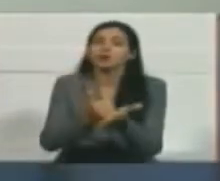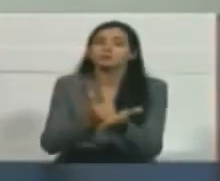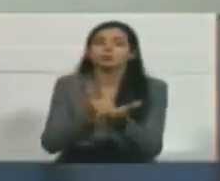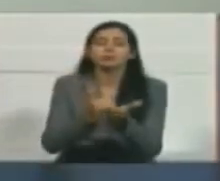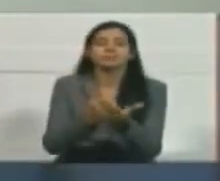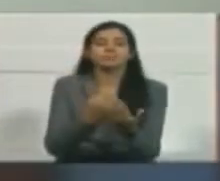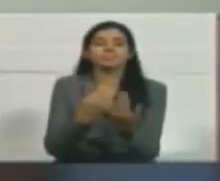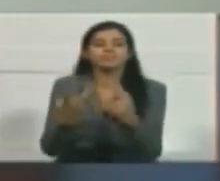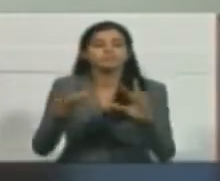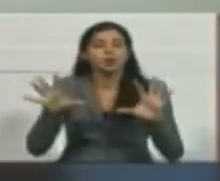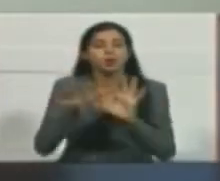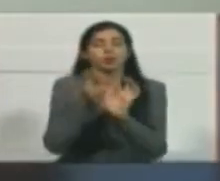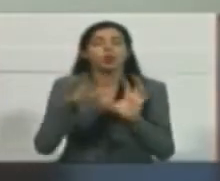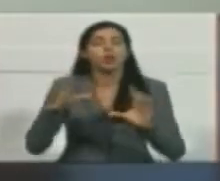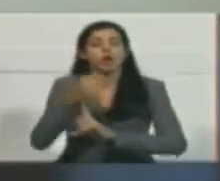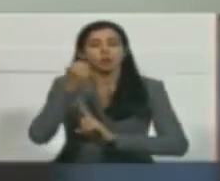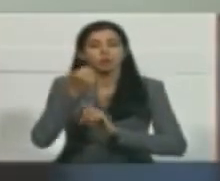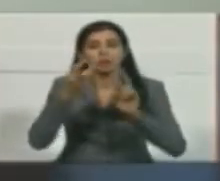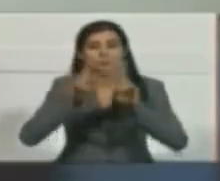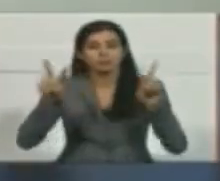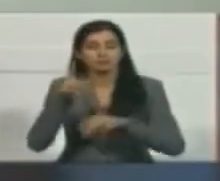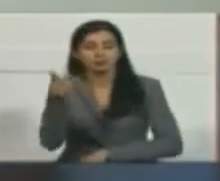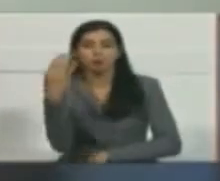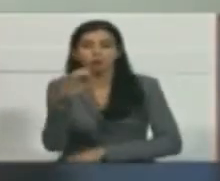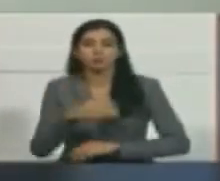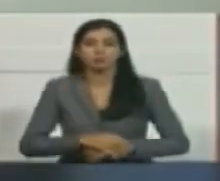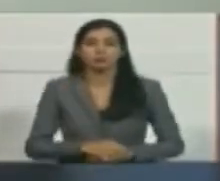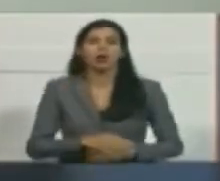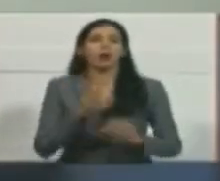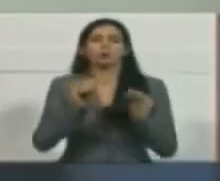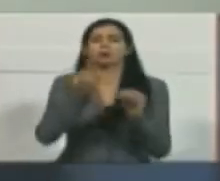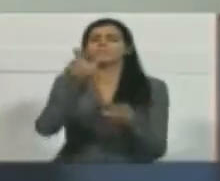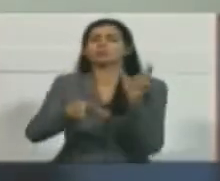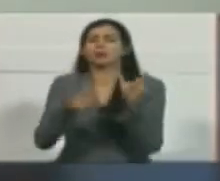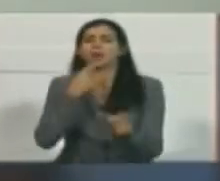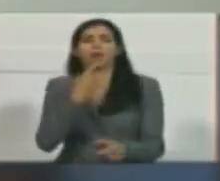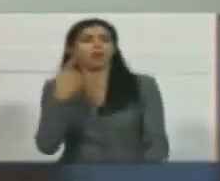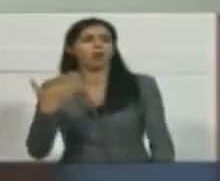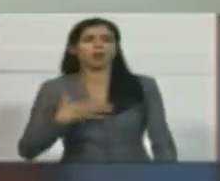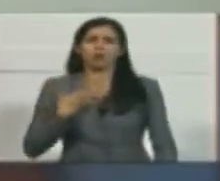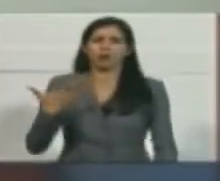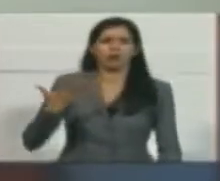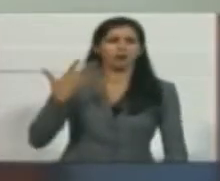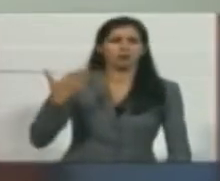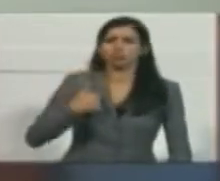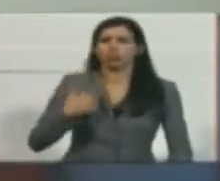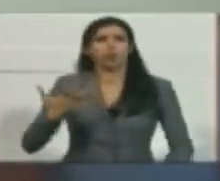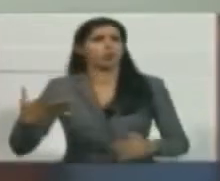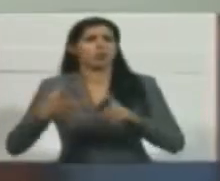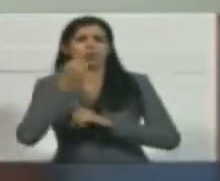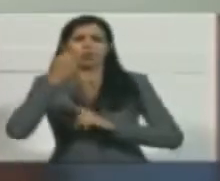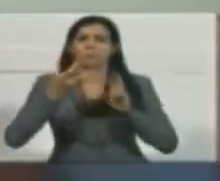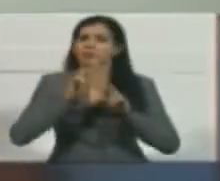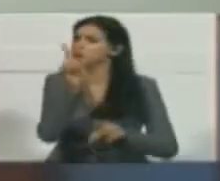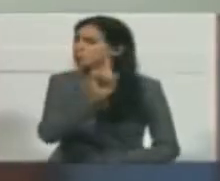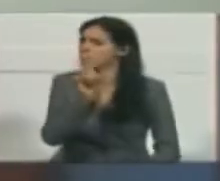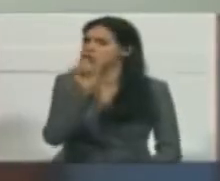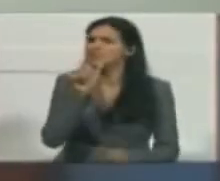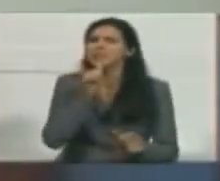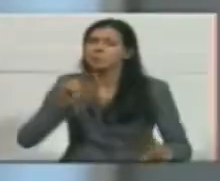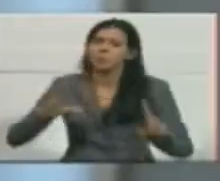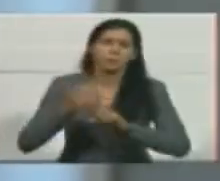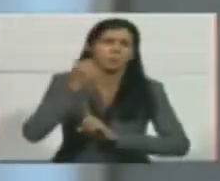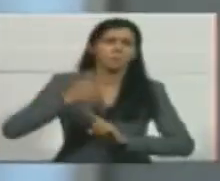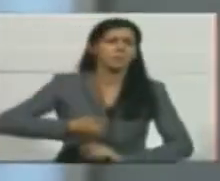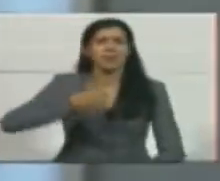¿eh? Hay que decirlo. Porque ya vemos muchos actores que tratan de decir, agarrarse la paz. No, quien luchó por la paz, y más específicamente